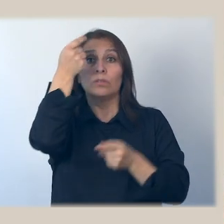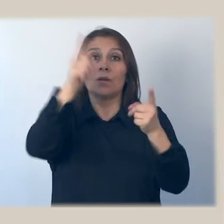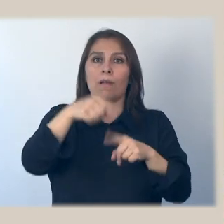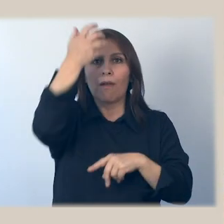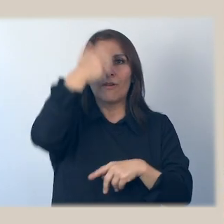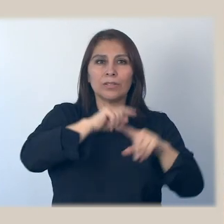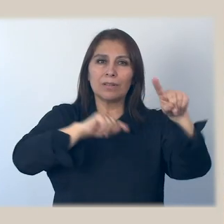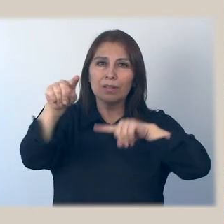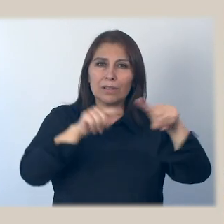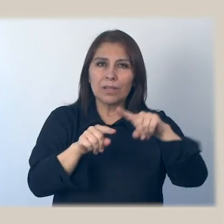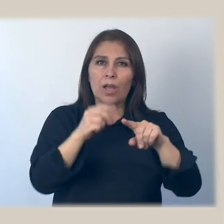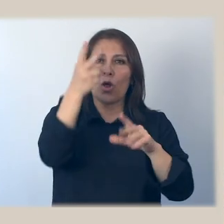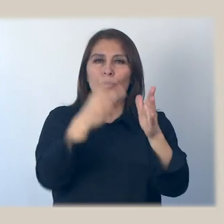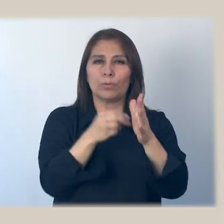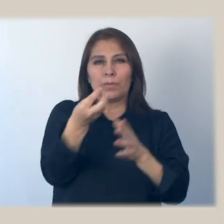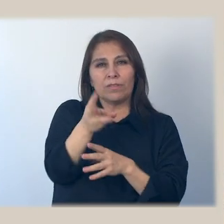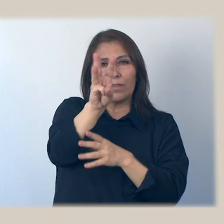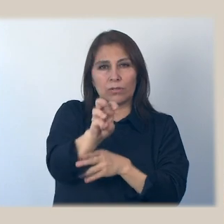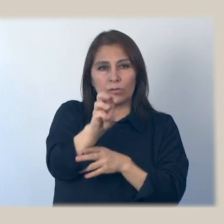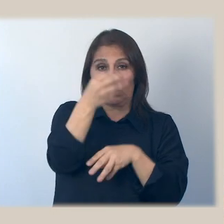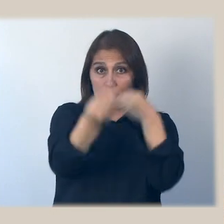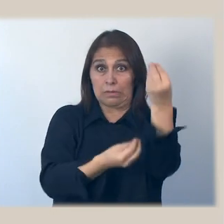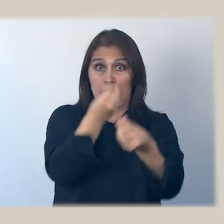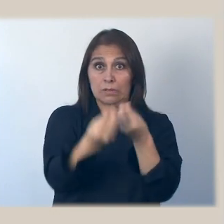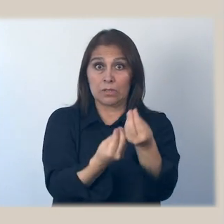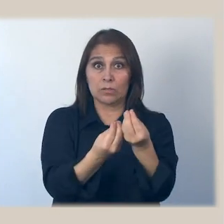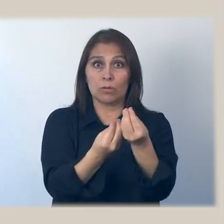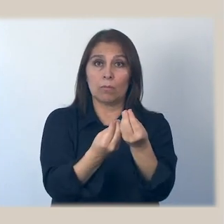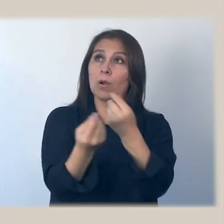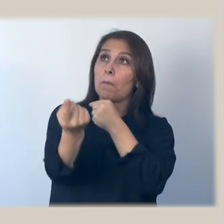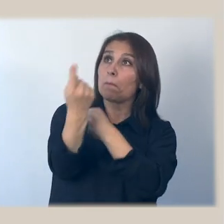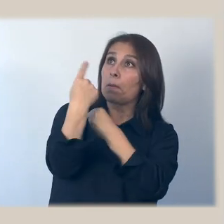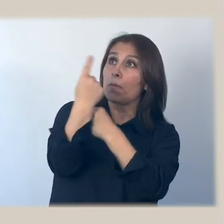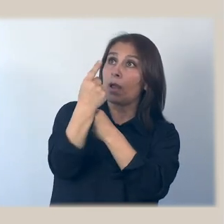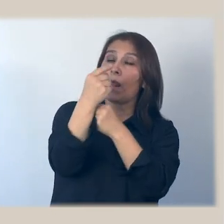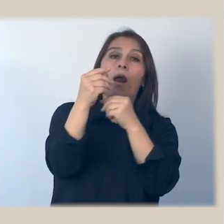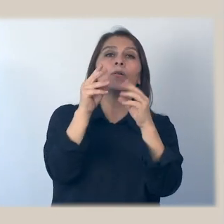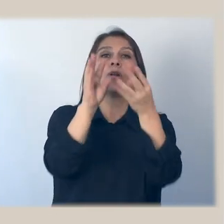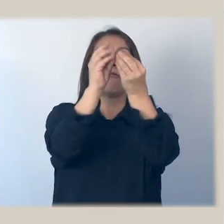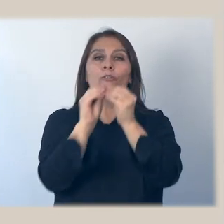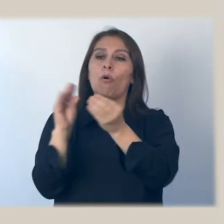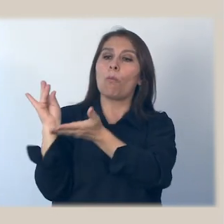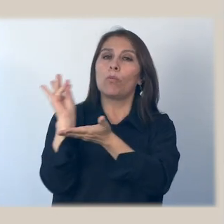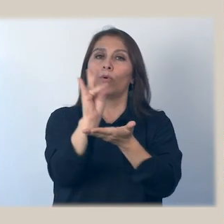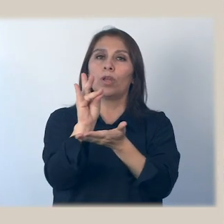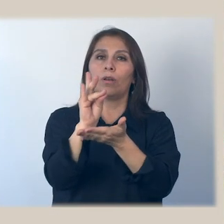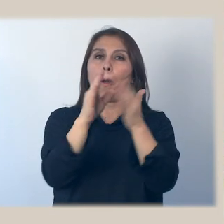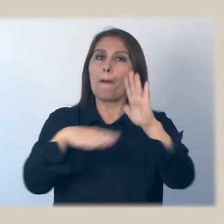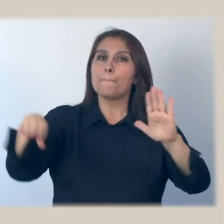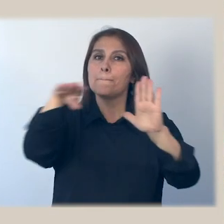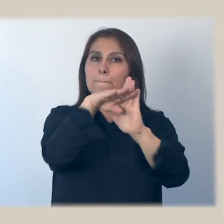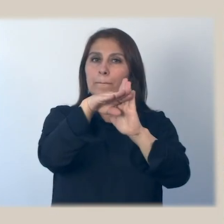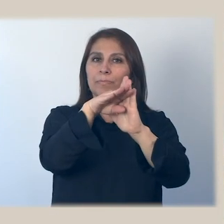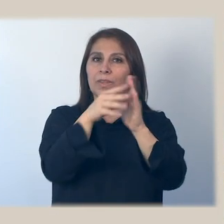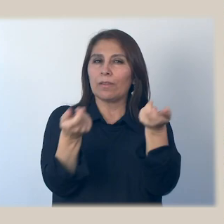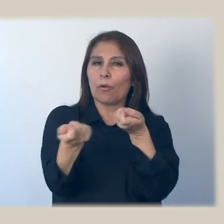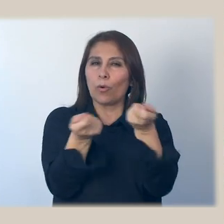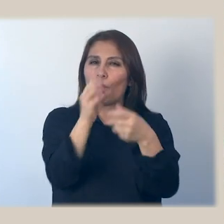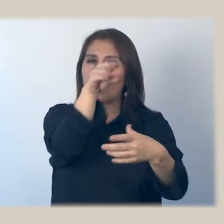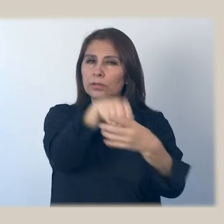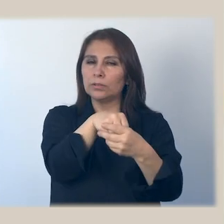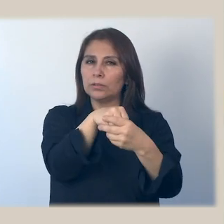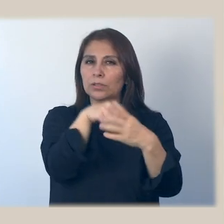en el 2018, con el fin de cumplir indicaciones del modelo estándar de control interno y mejorar el cumplimiento del